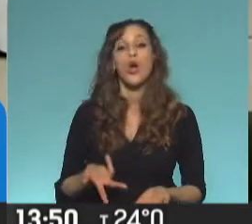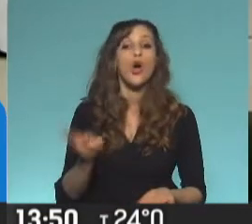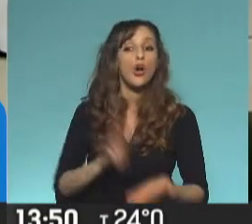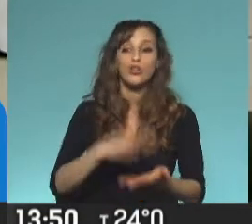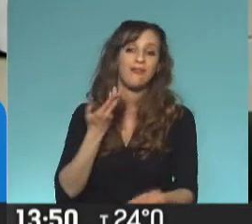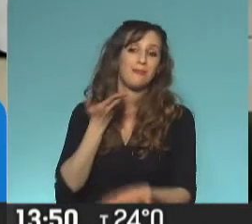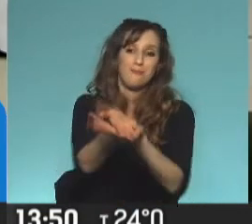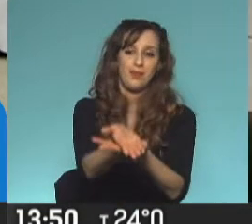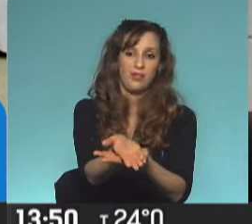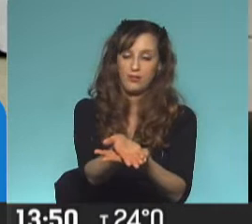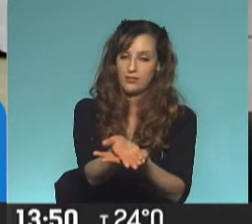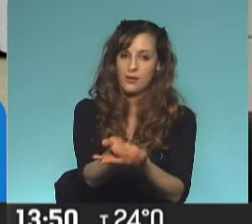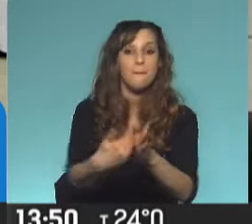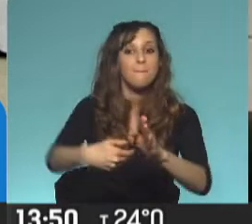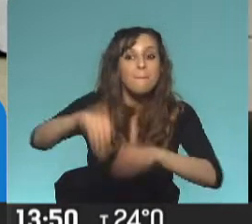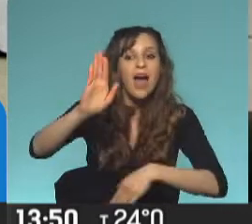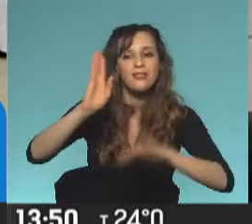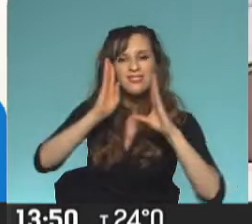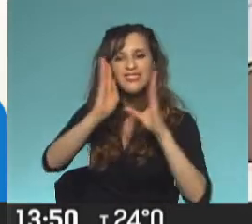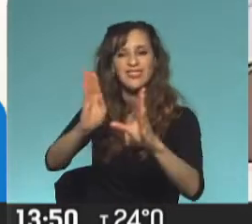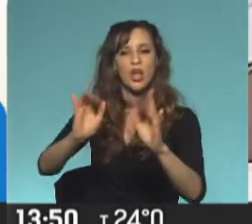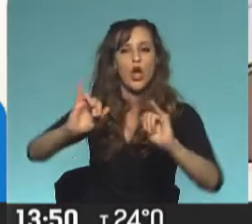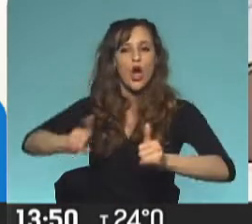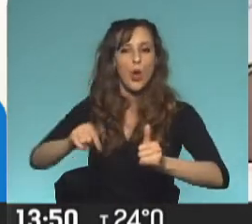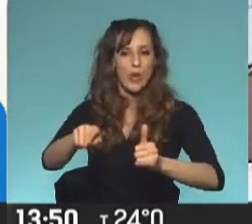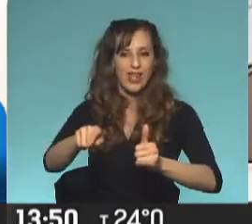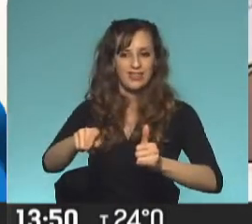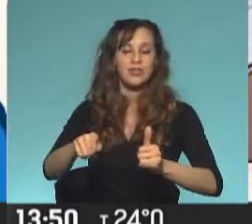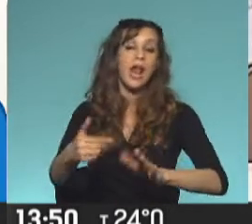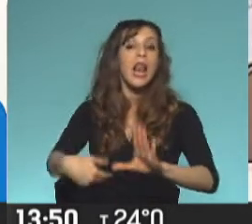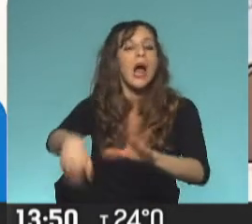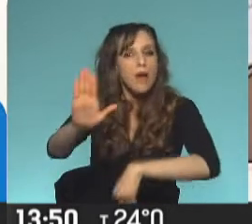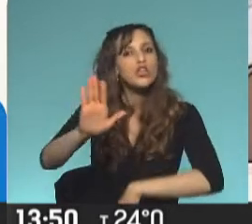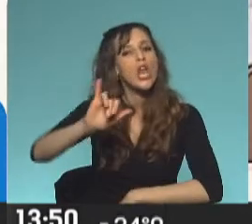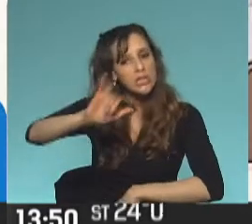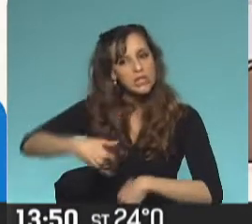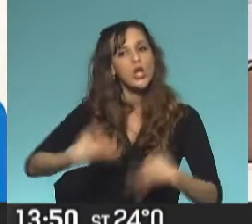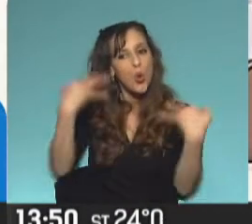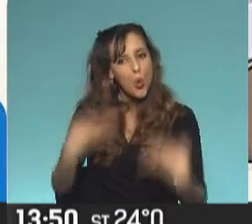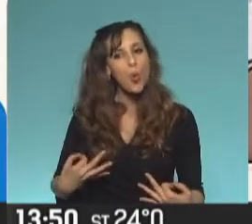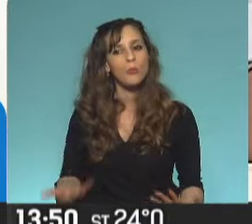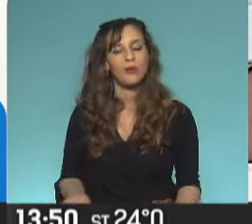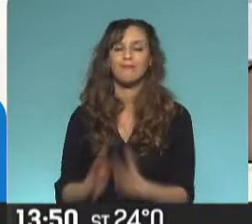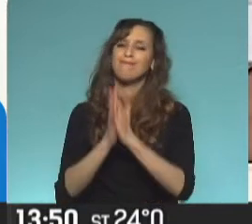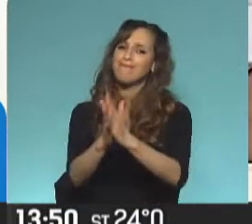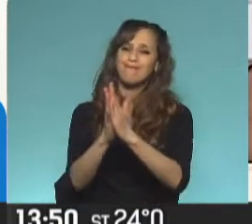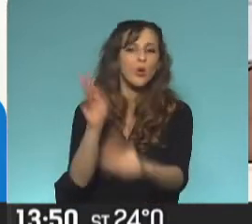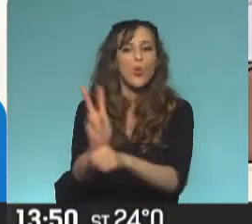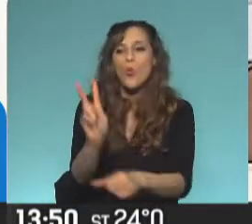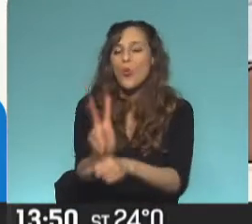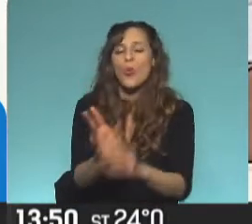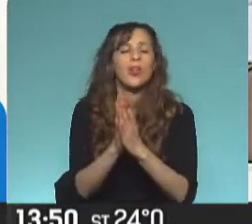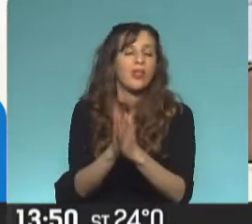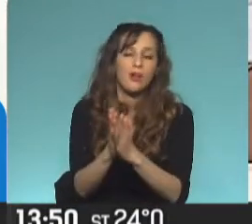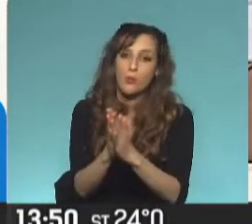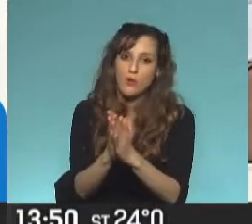particularmente a los jóvenes que sabemos que están acompañando en su gran mayoría esta medida que tengan cuidado que se cuiden ellos cuidan a los